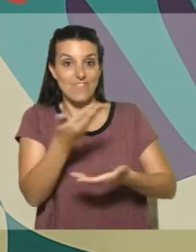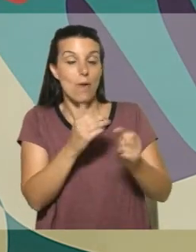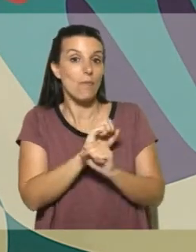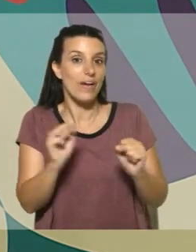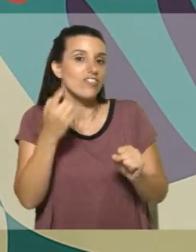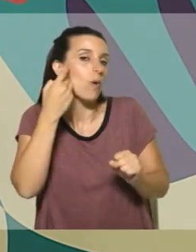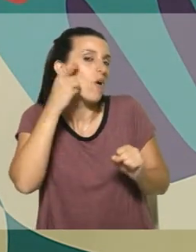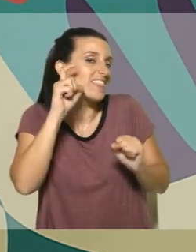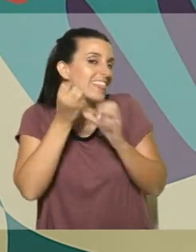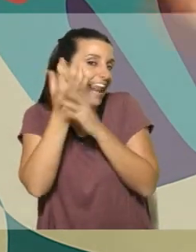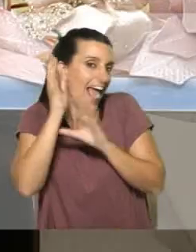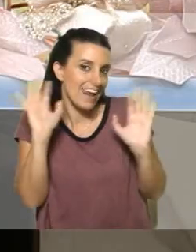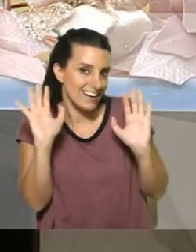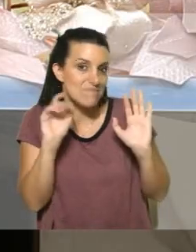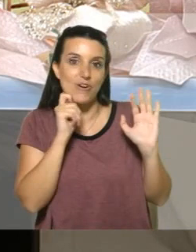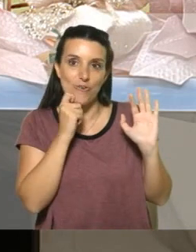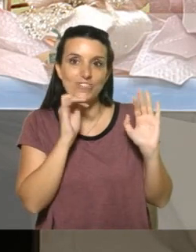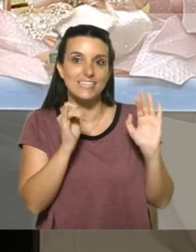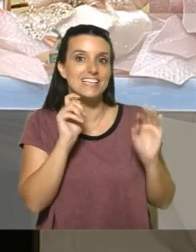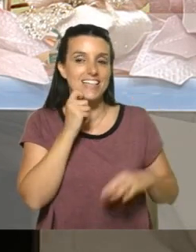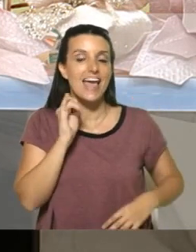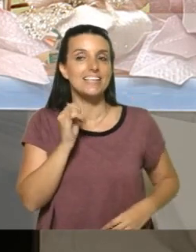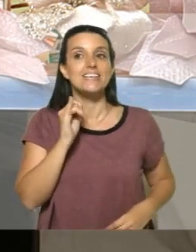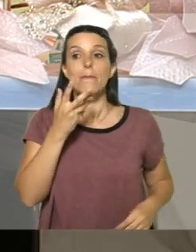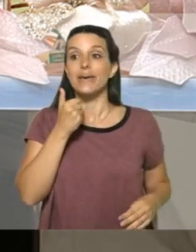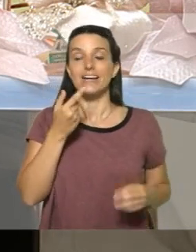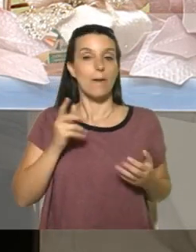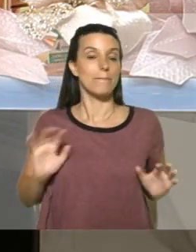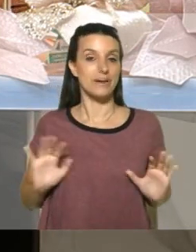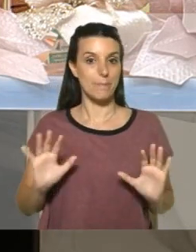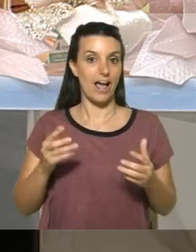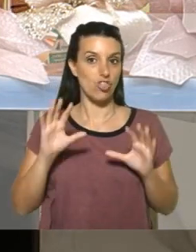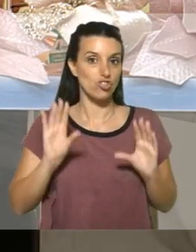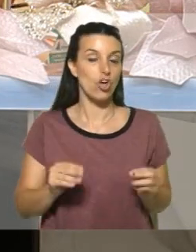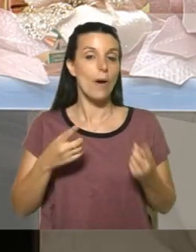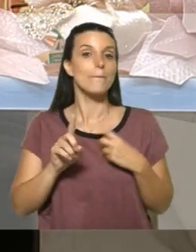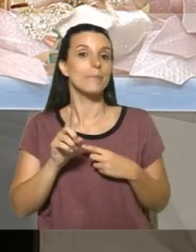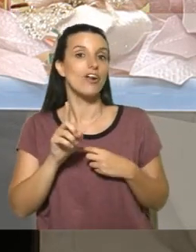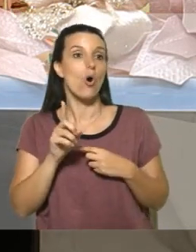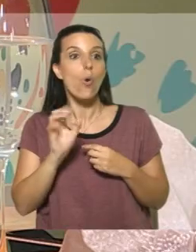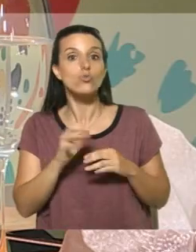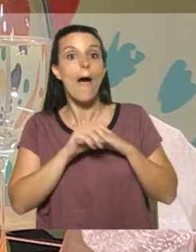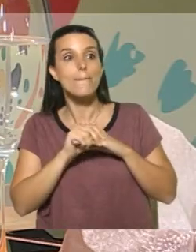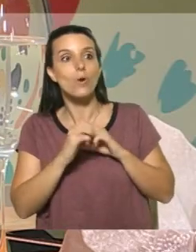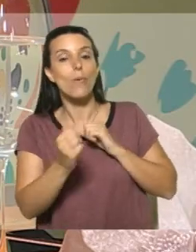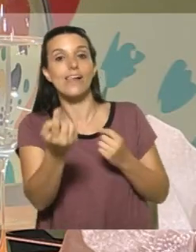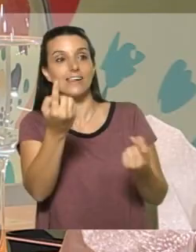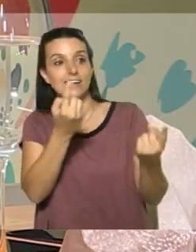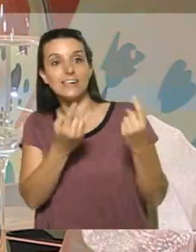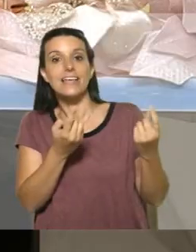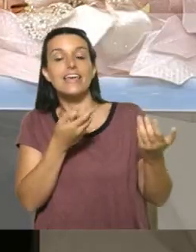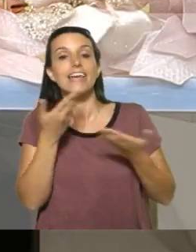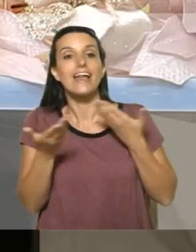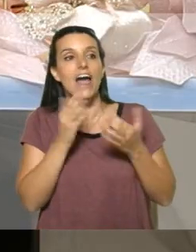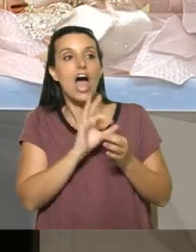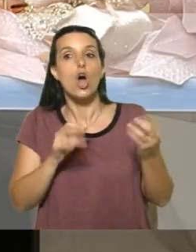qué va a pasar. Eso es lo lindo también. Y eso es lo bueno, ¿no? Más allá de tener todo preparado, que el factor improvisación sea parte de la noche. Claro, está